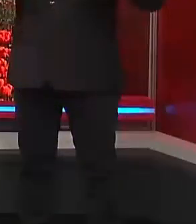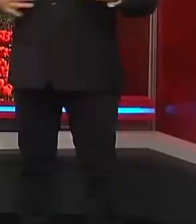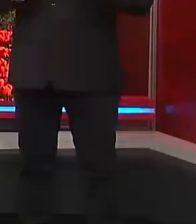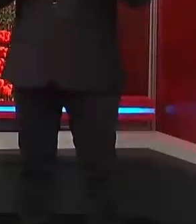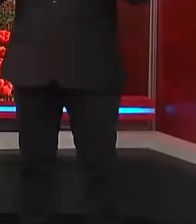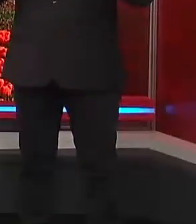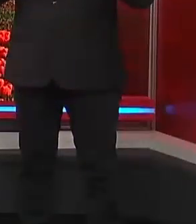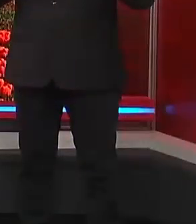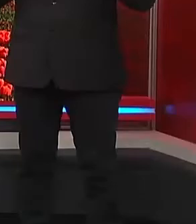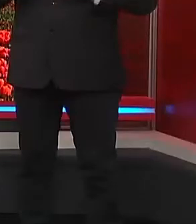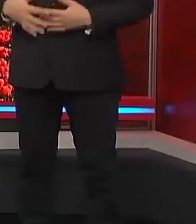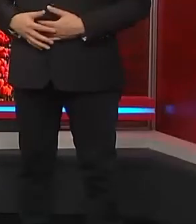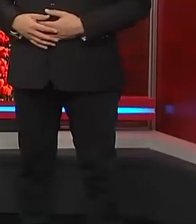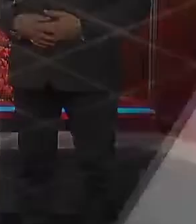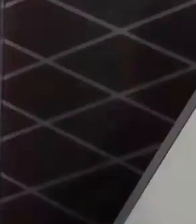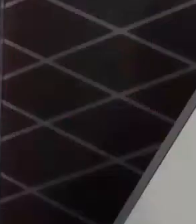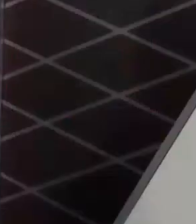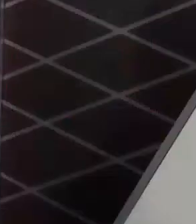Primavera.